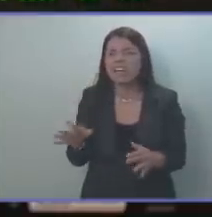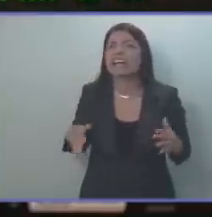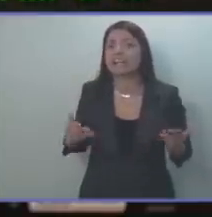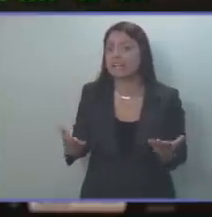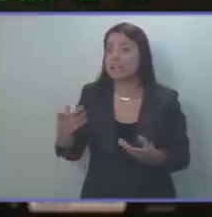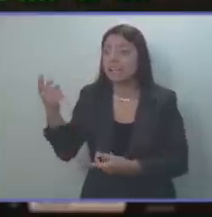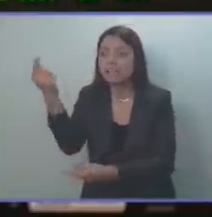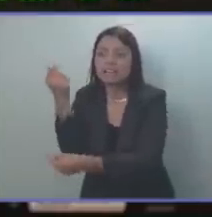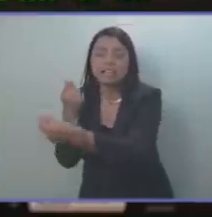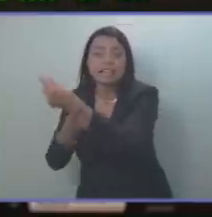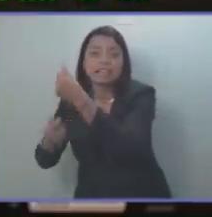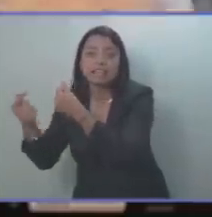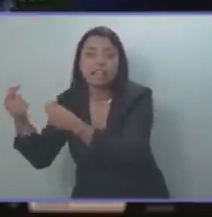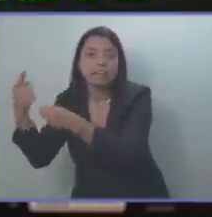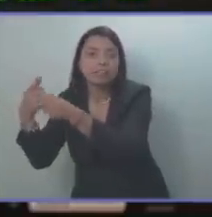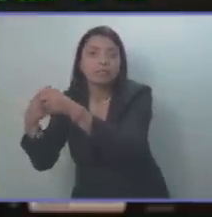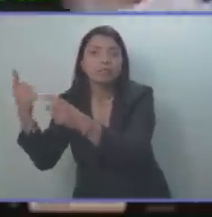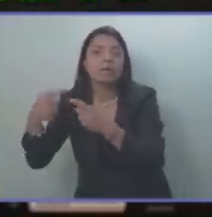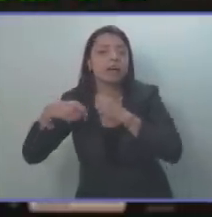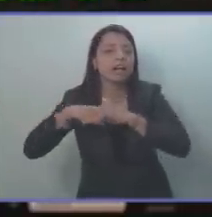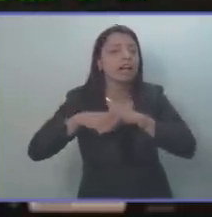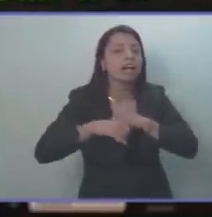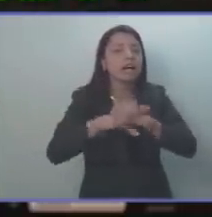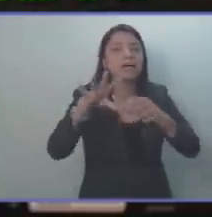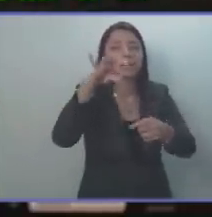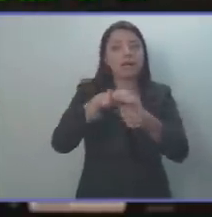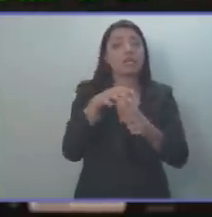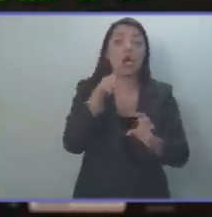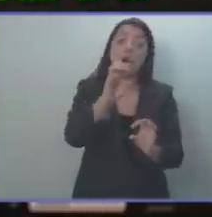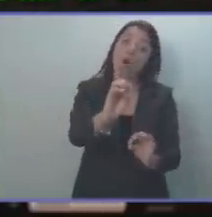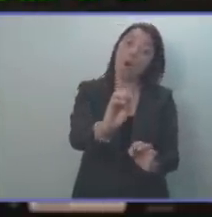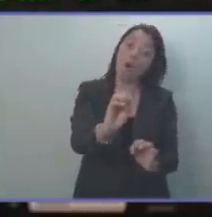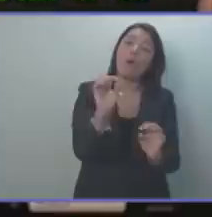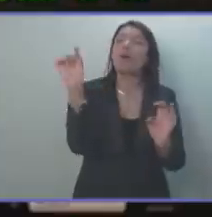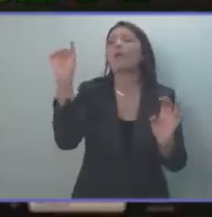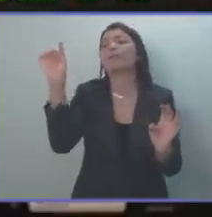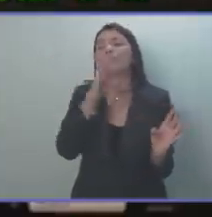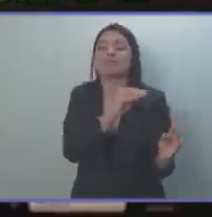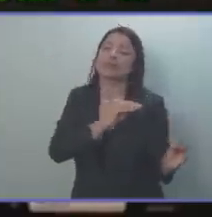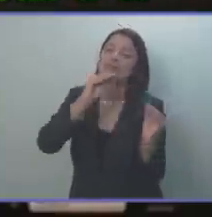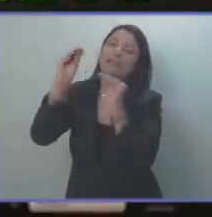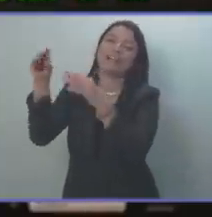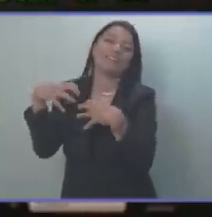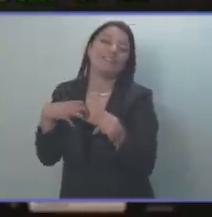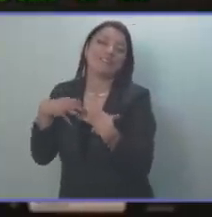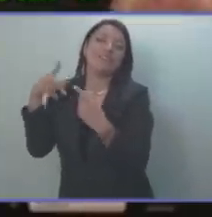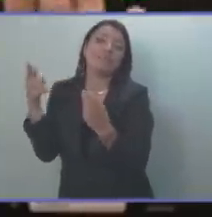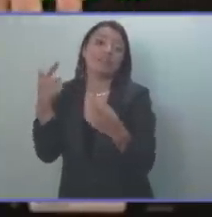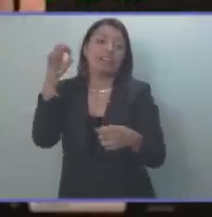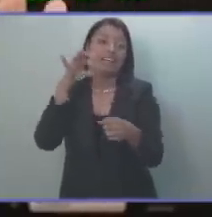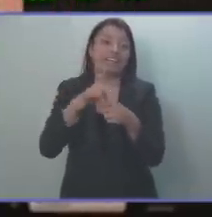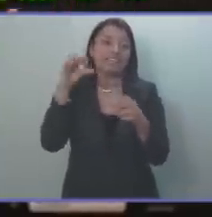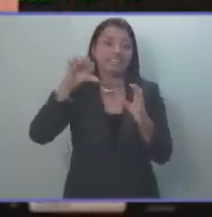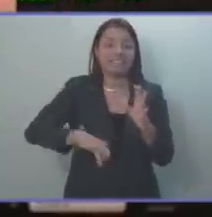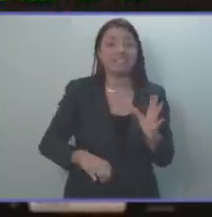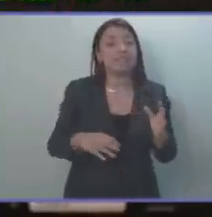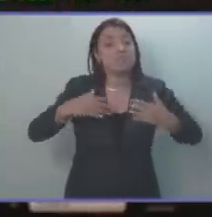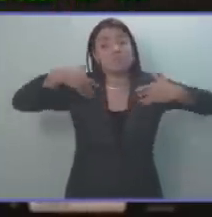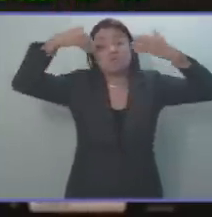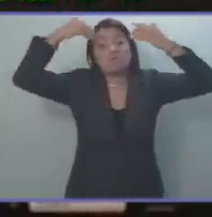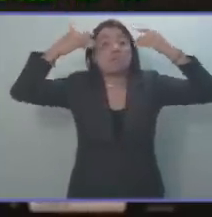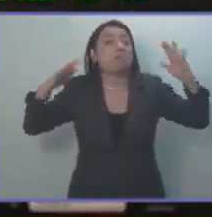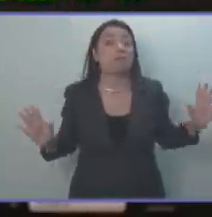dinero para la campaña o asilo porque van a perder las elecciones? No sabemos. Lo que sí es cierto